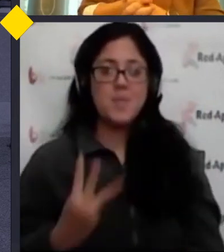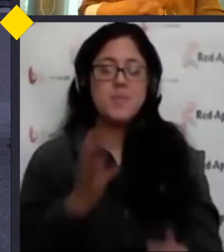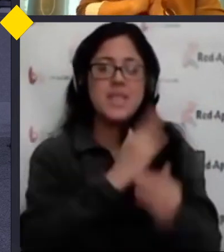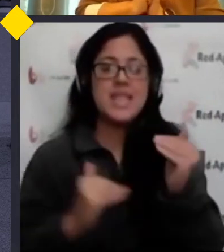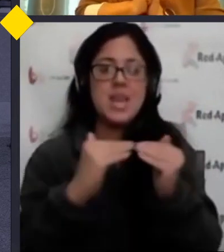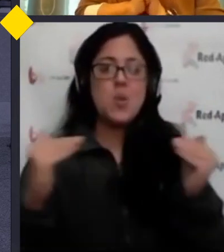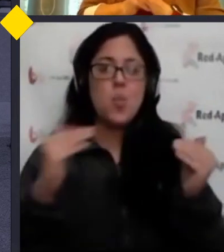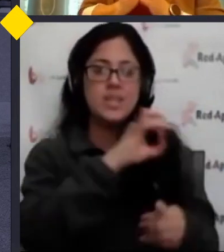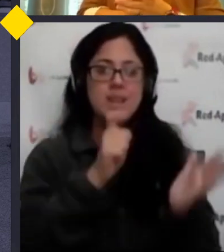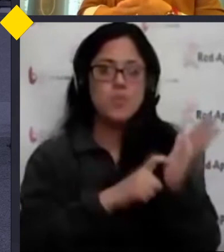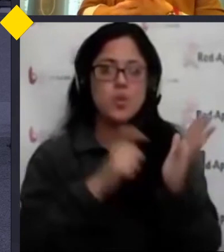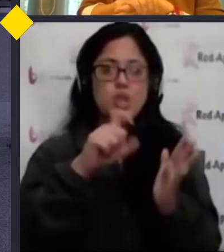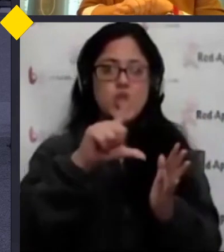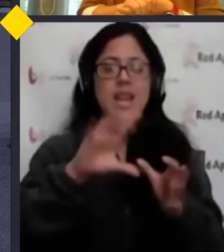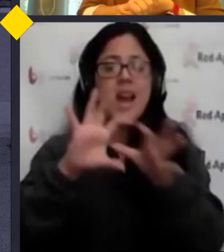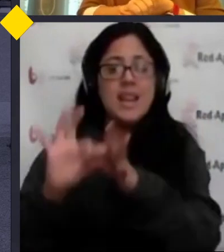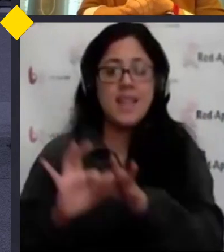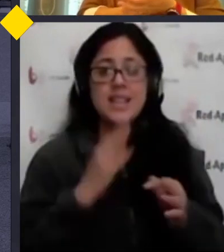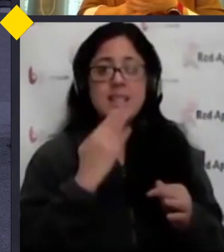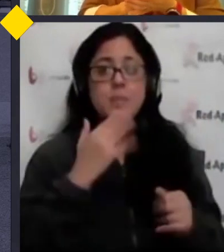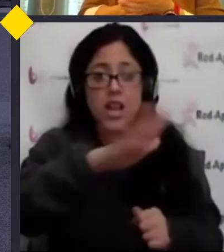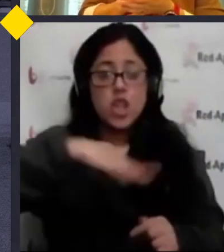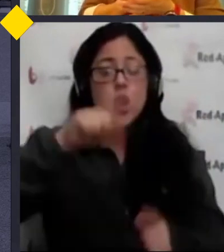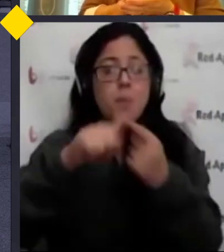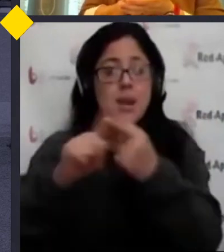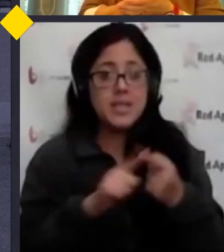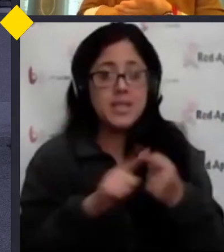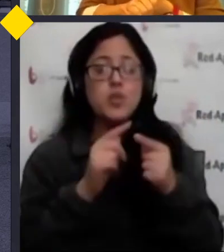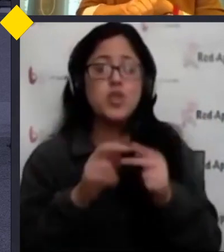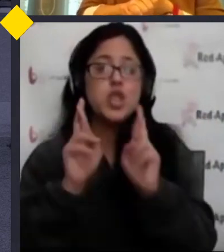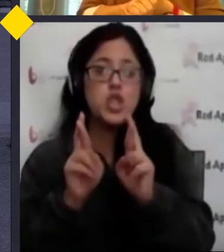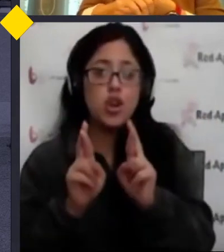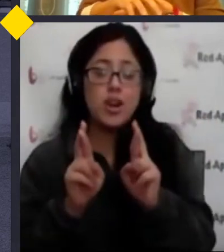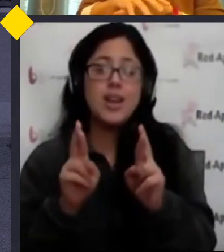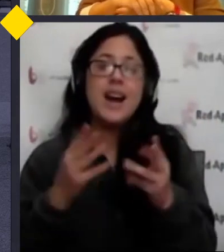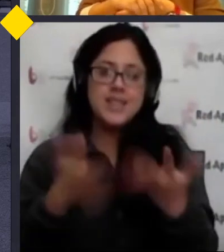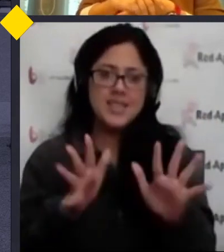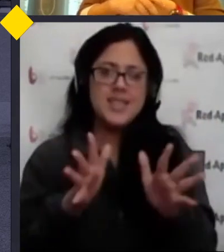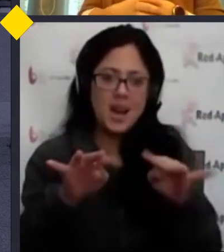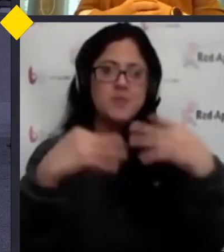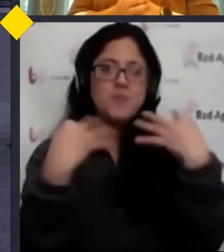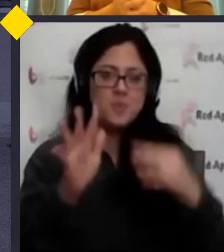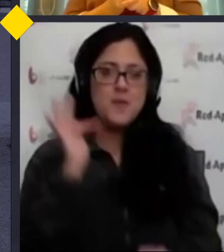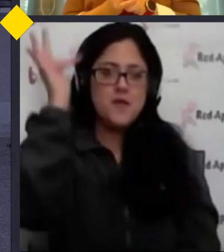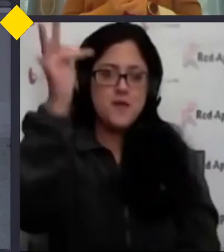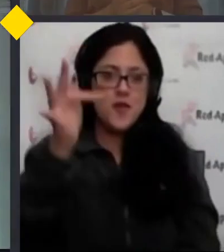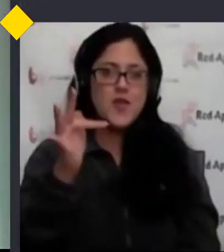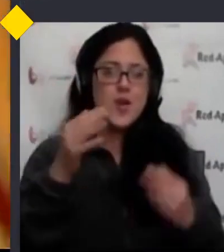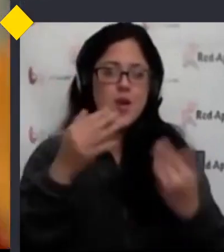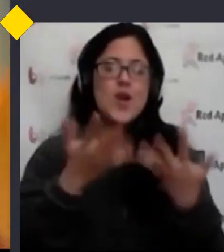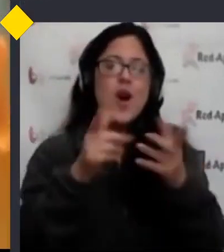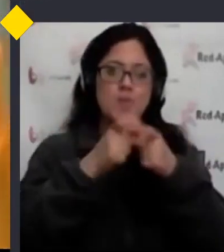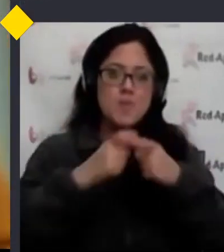iguaychile.cl. Agradecer nuevamente a todos por su participación y esperamos que nos sigan acompañando en futuras iniciativas. Así que muchas gracias a